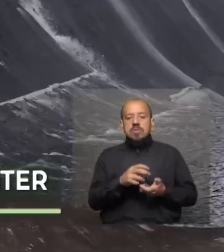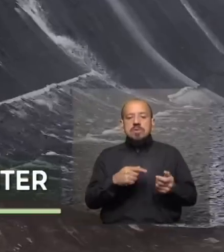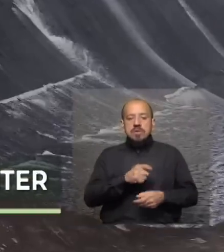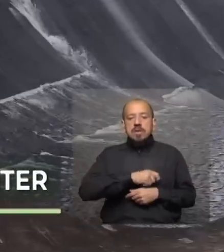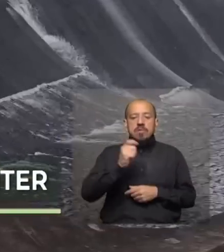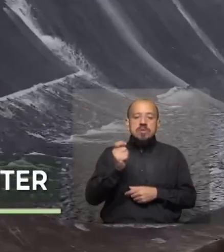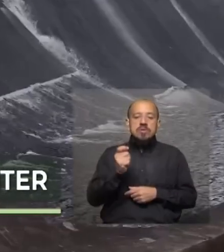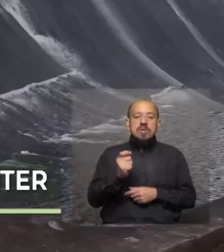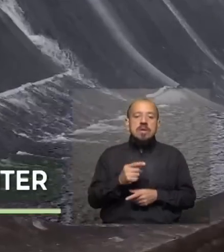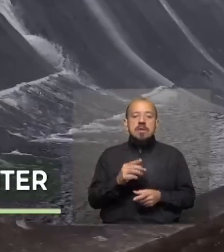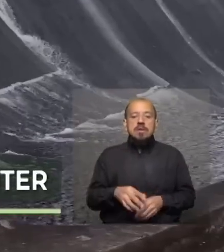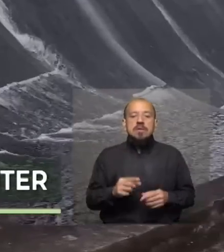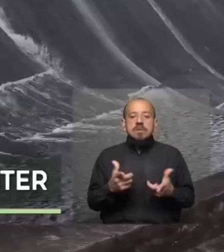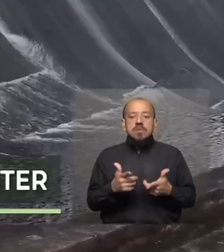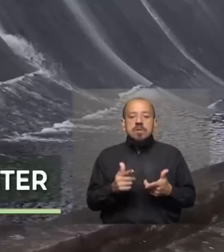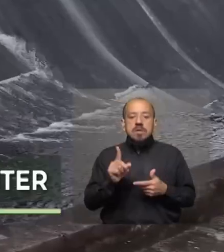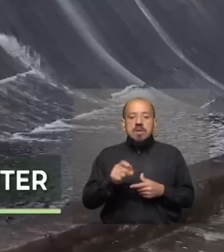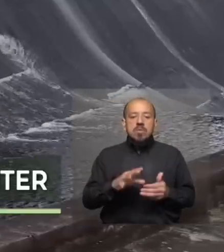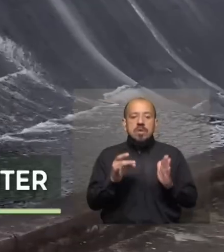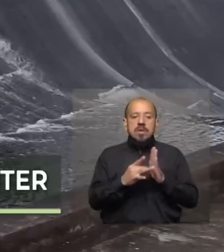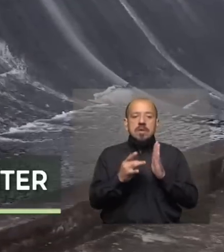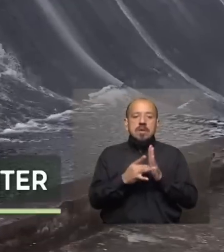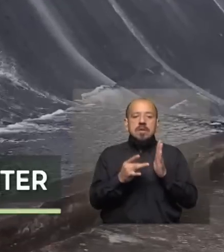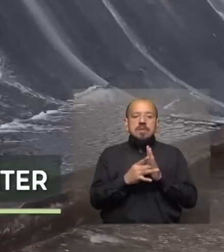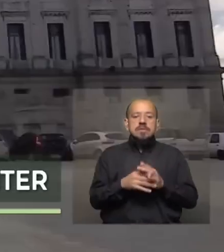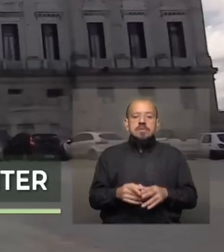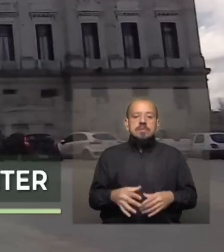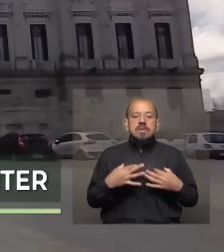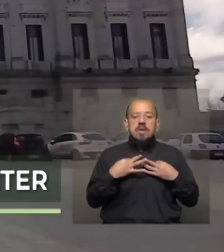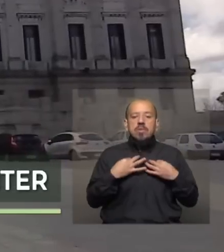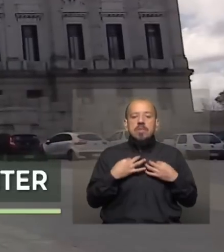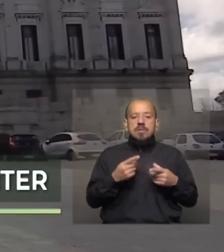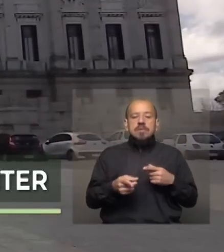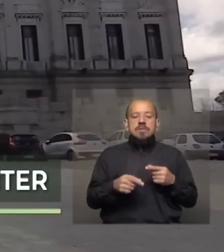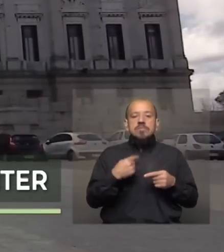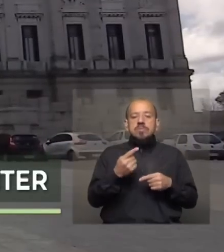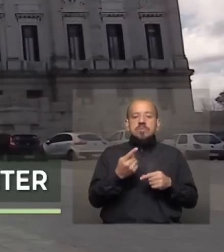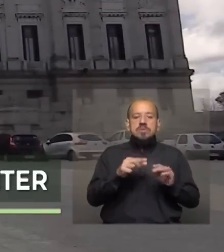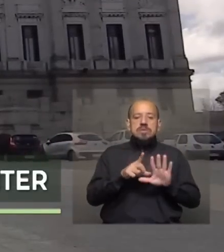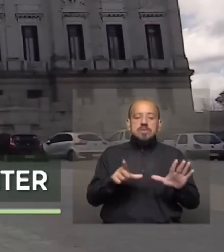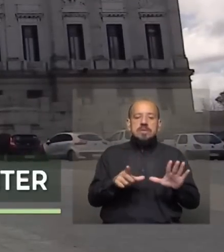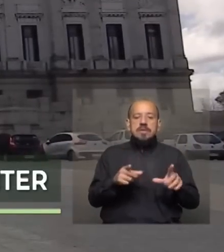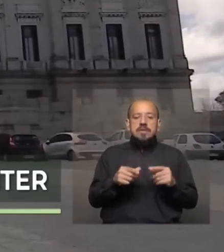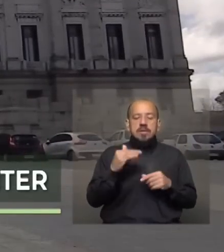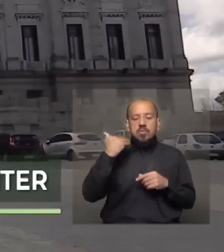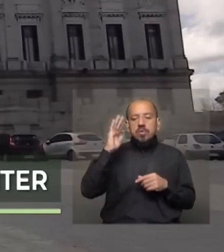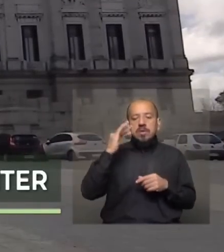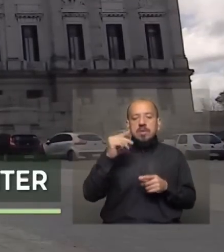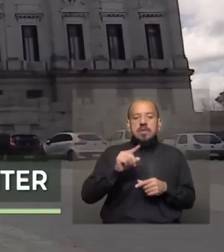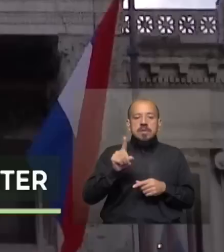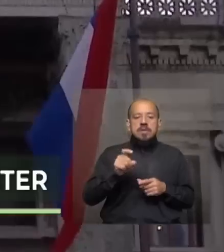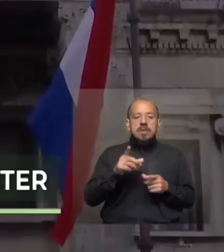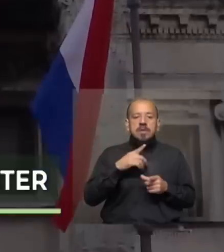valleja donde no está recibiendo agua de calidad para el lavado de la ropa el próximo 17 las autoridades de oce